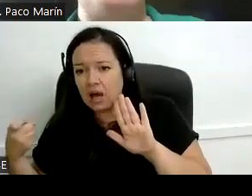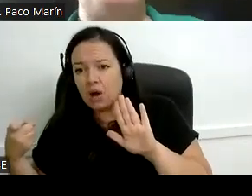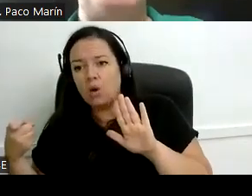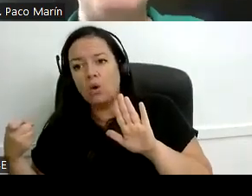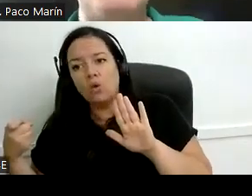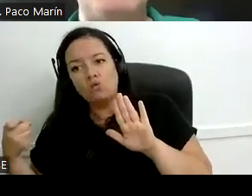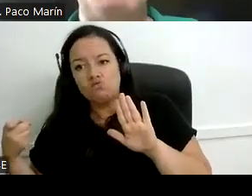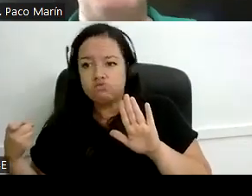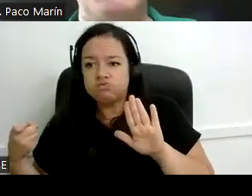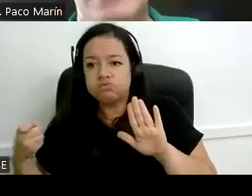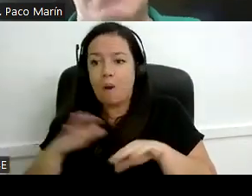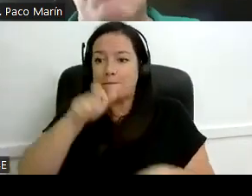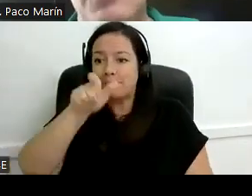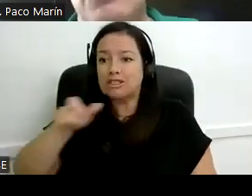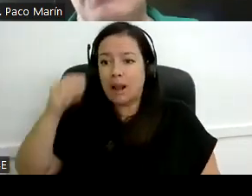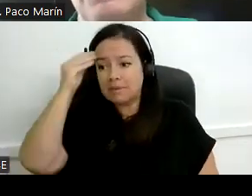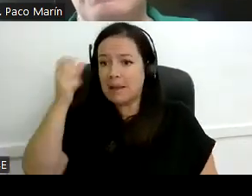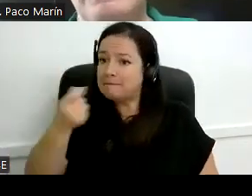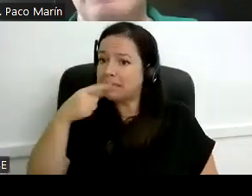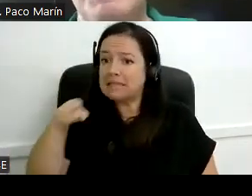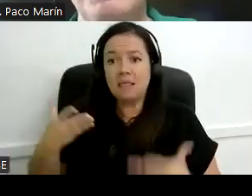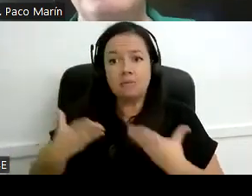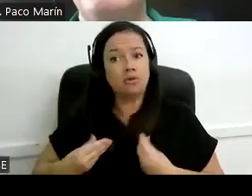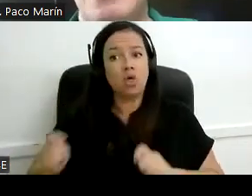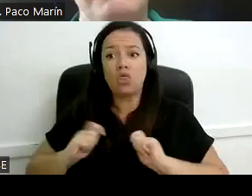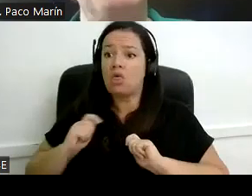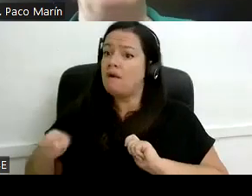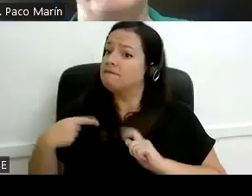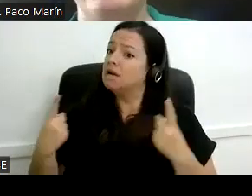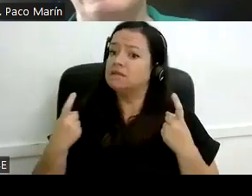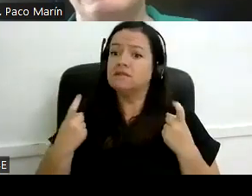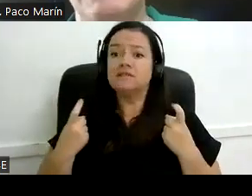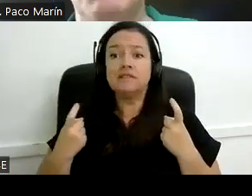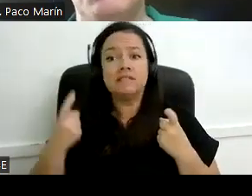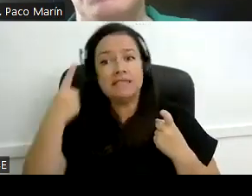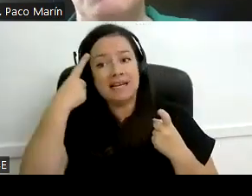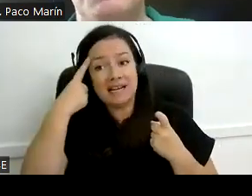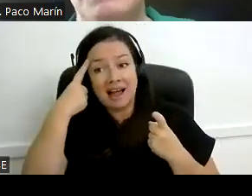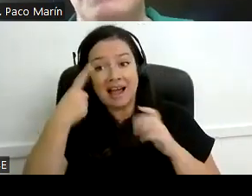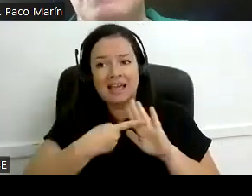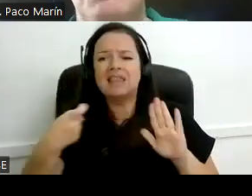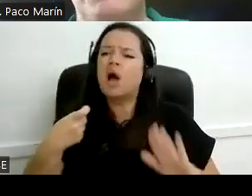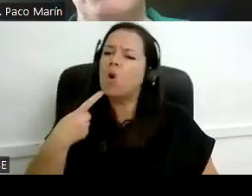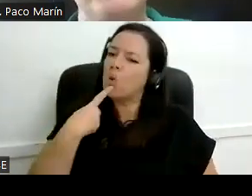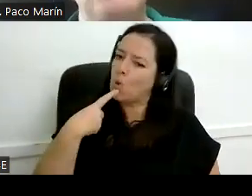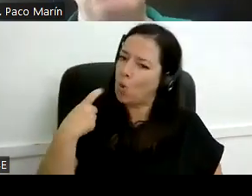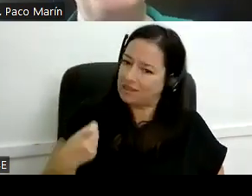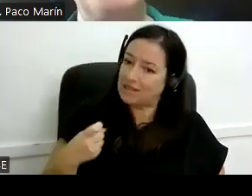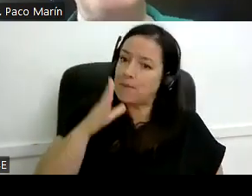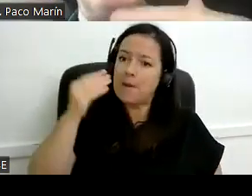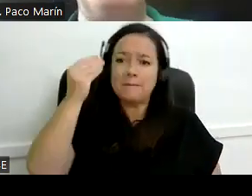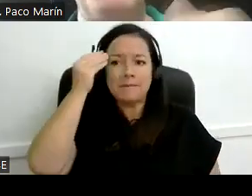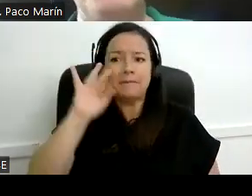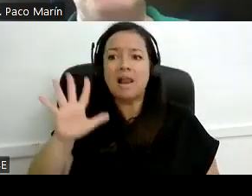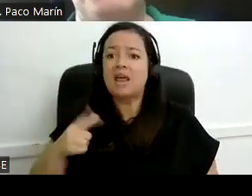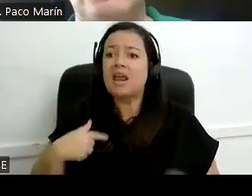bien por las expectativas que la persona acaba poniendo en esa pastilla, a veces cuesta de retirar por esa razón, porque se sienten como si se